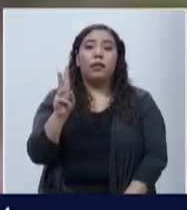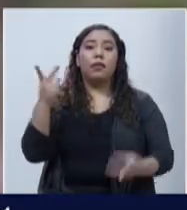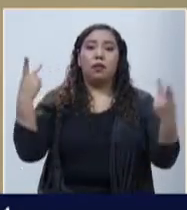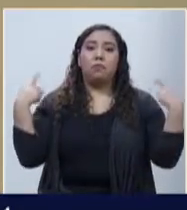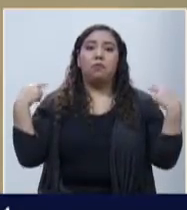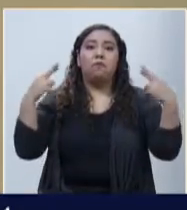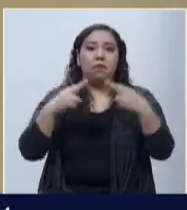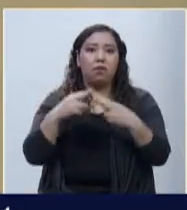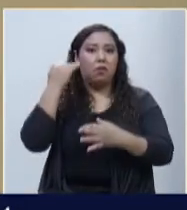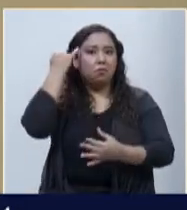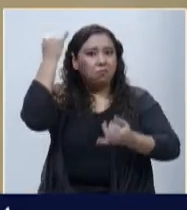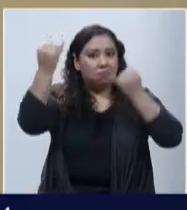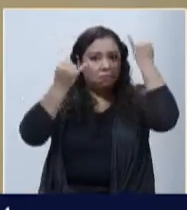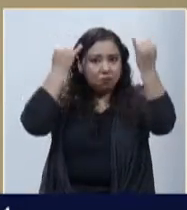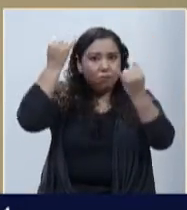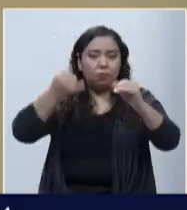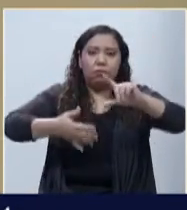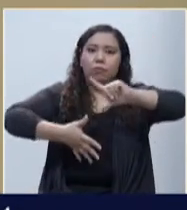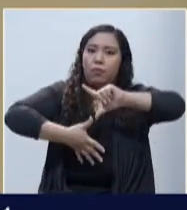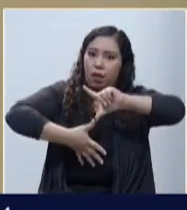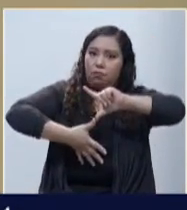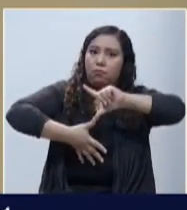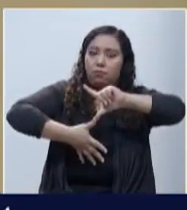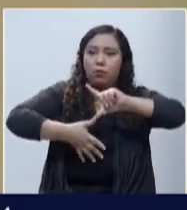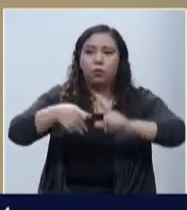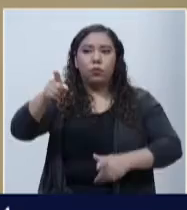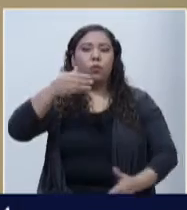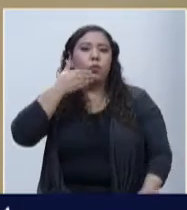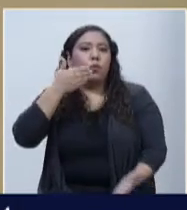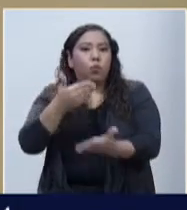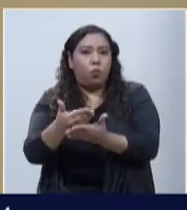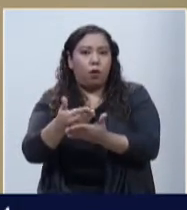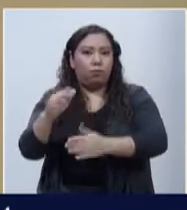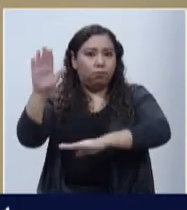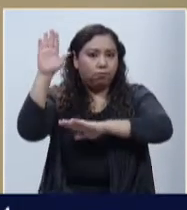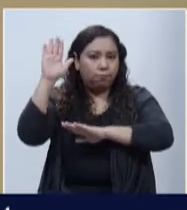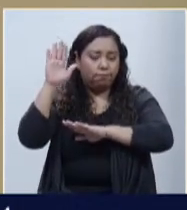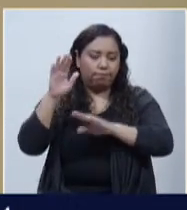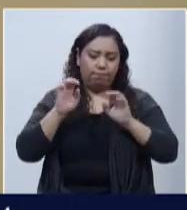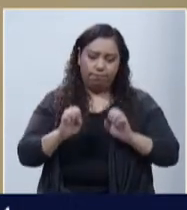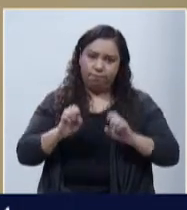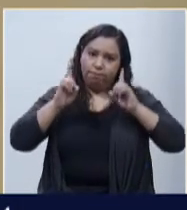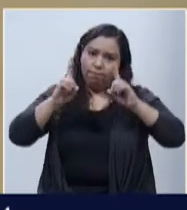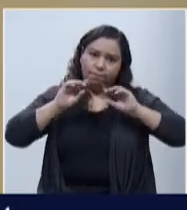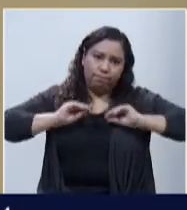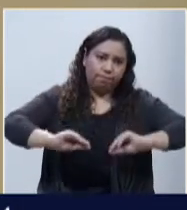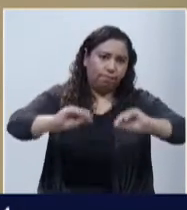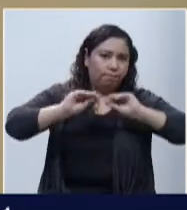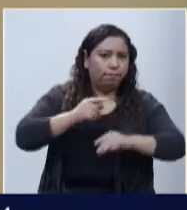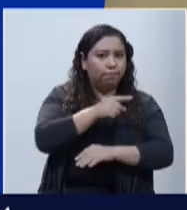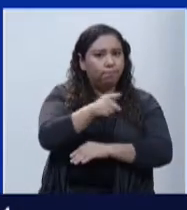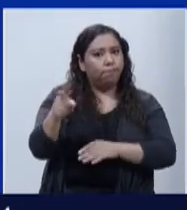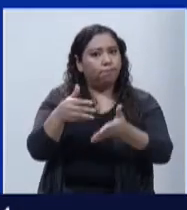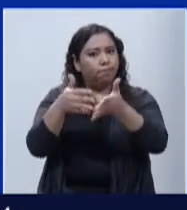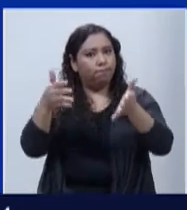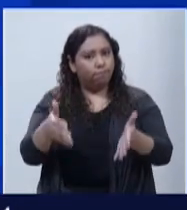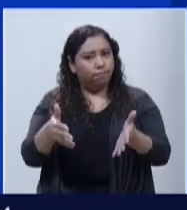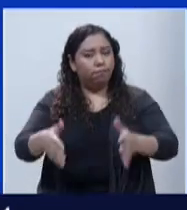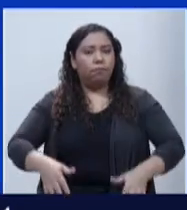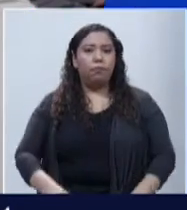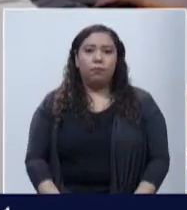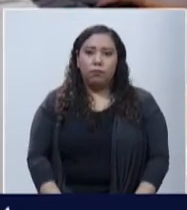de latinoamérica que se han destacado por su compromiso con la educación durante la pandemia